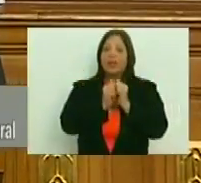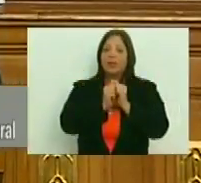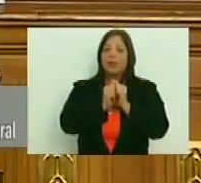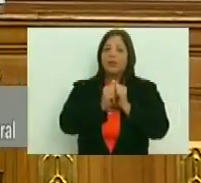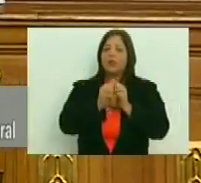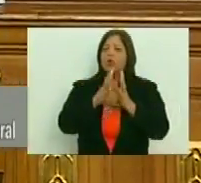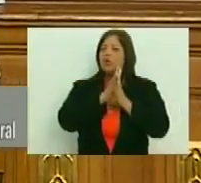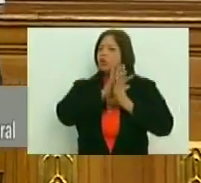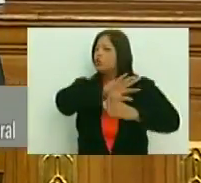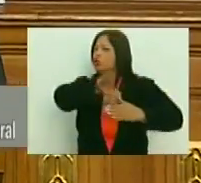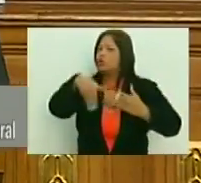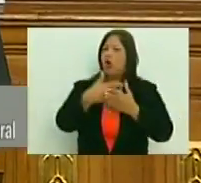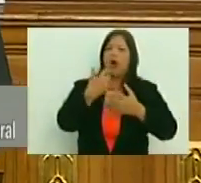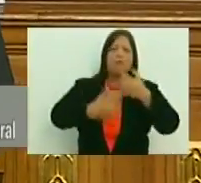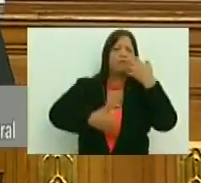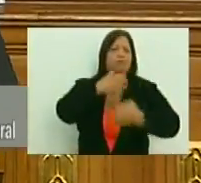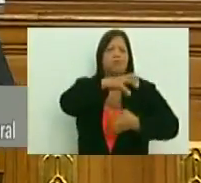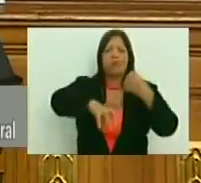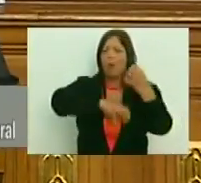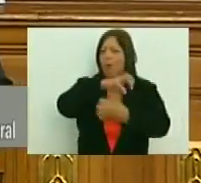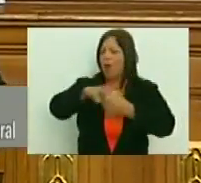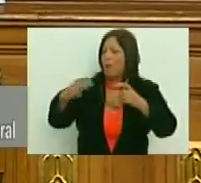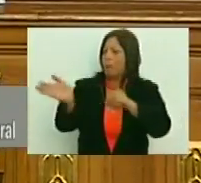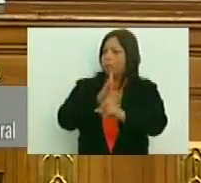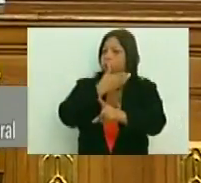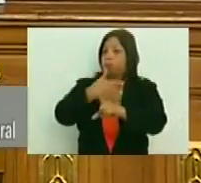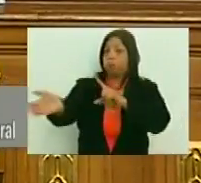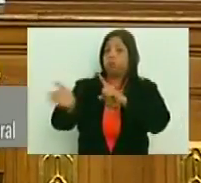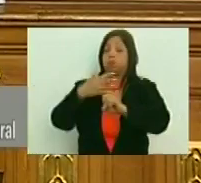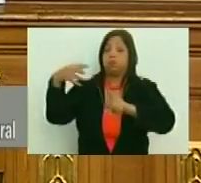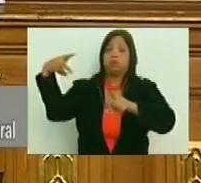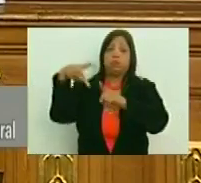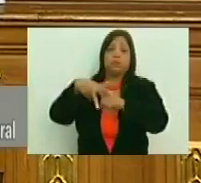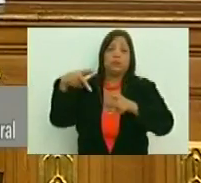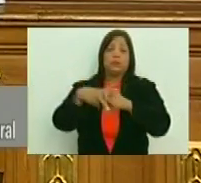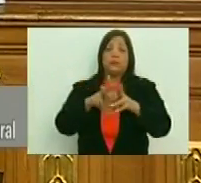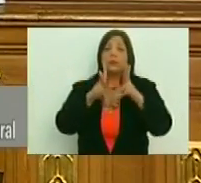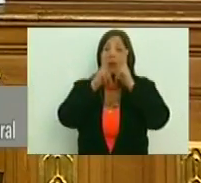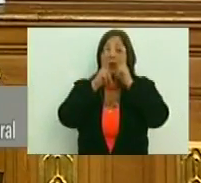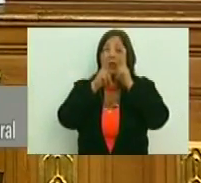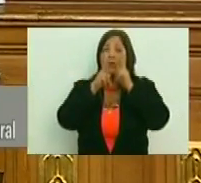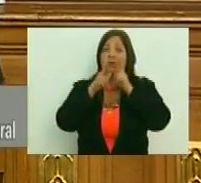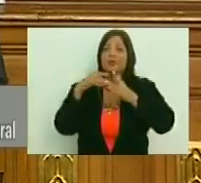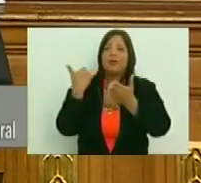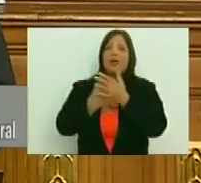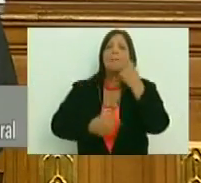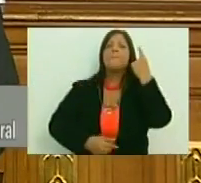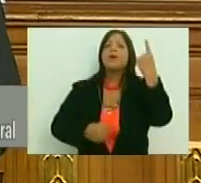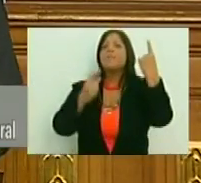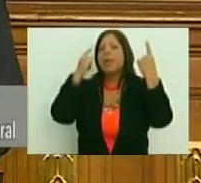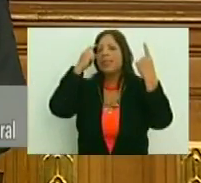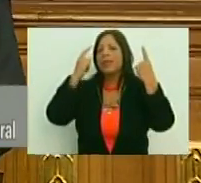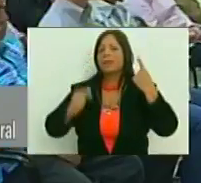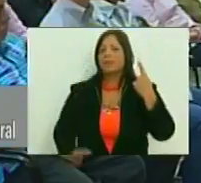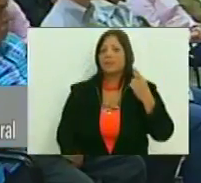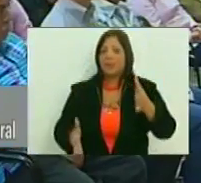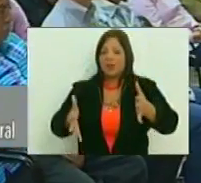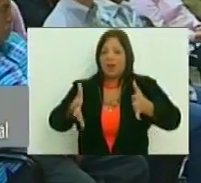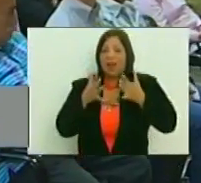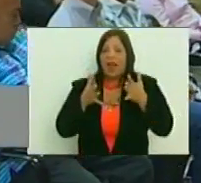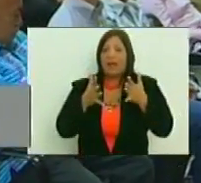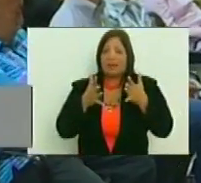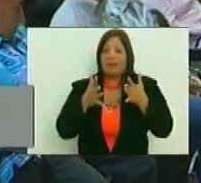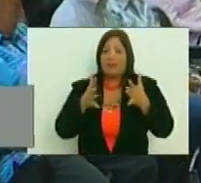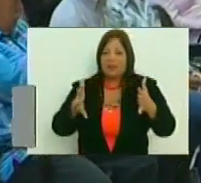a todas las dificultades y a todas las adversidades habidas y por haber. Desde el primer día que ganó las